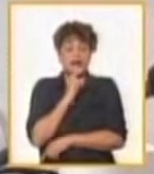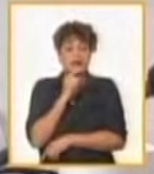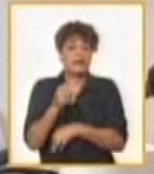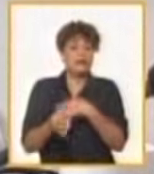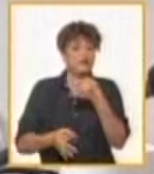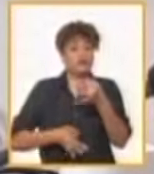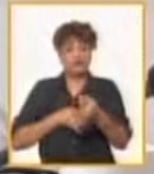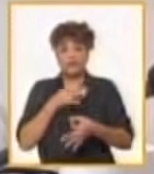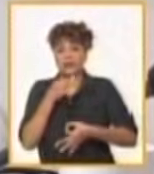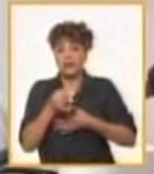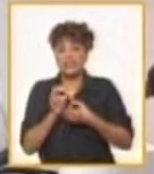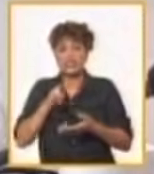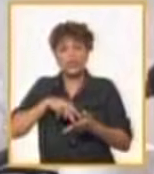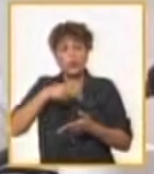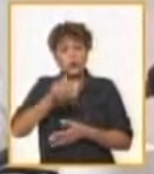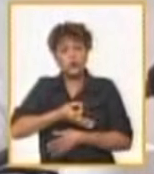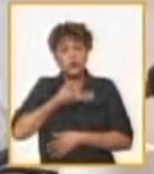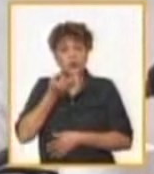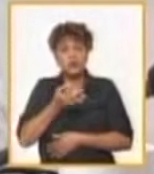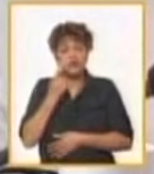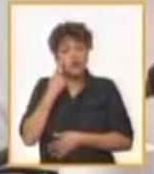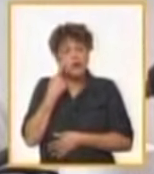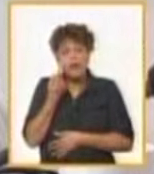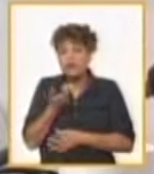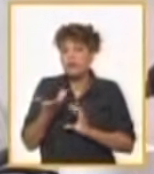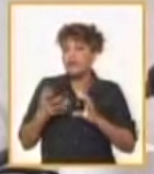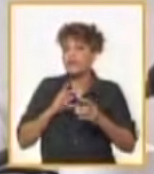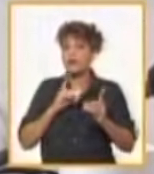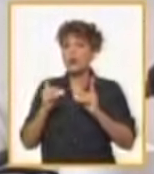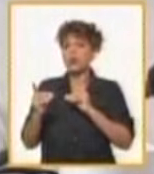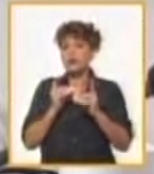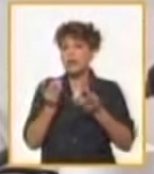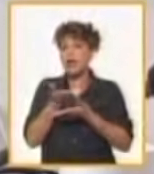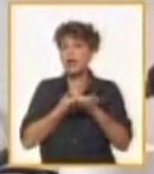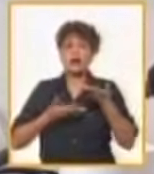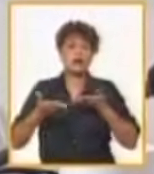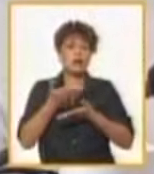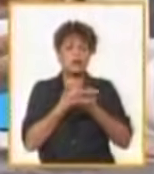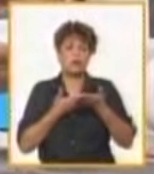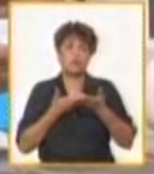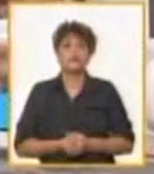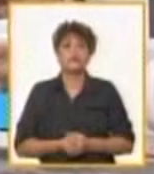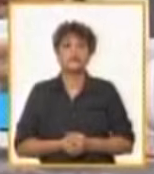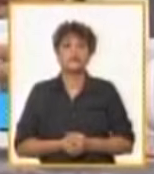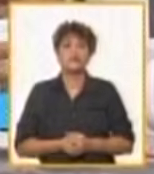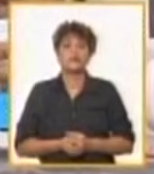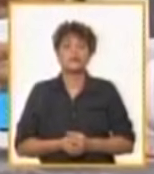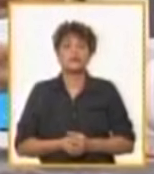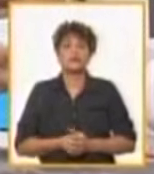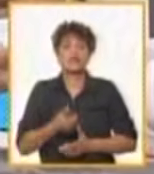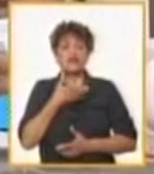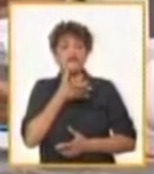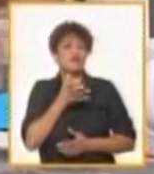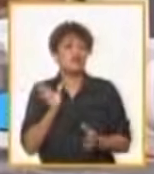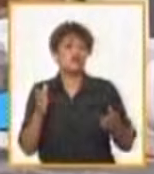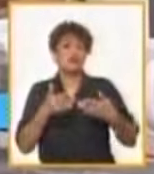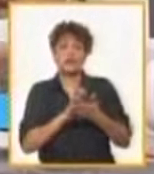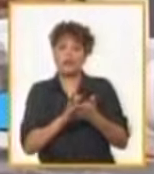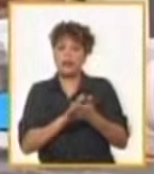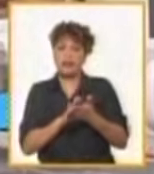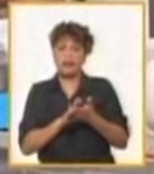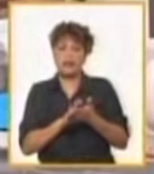intelectuales yo veo a palabras a los intelectuales como un diálogo más que como un discurso. Él no está cerrando nada. Exacto. Él